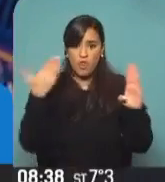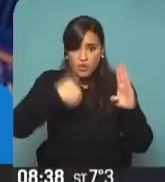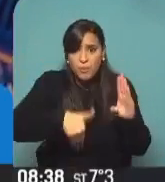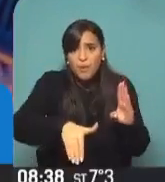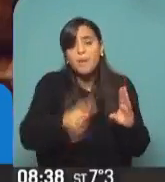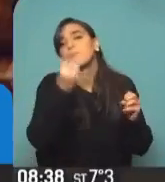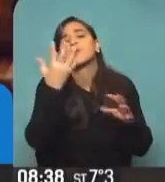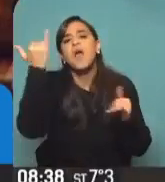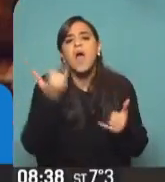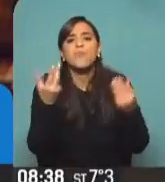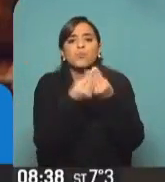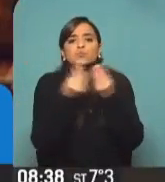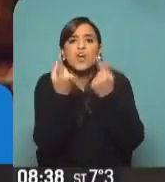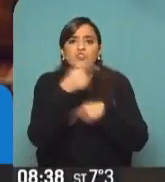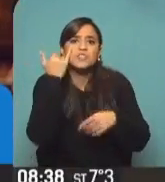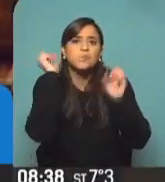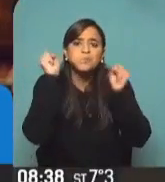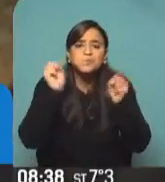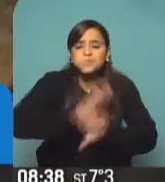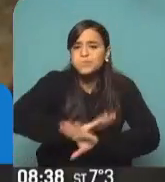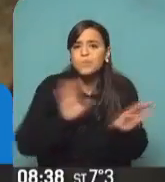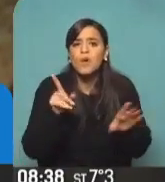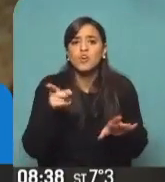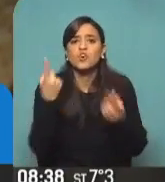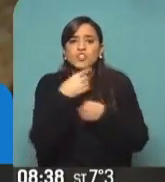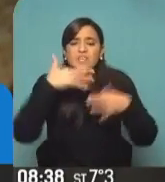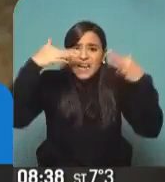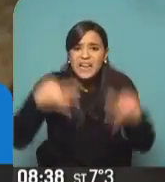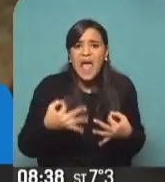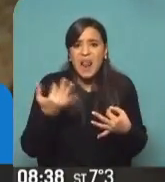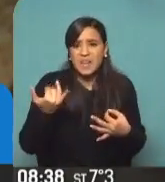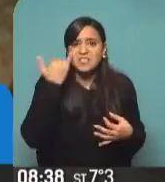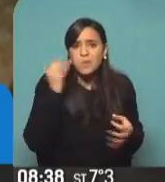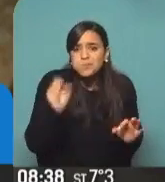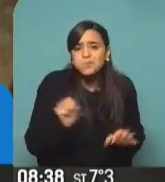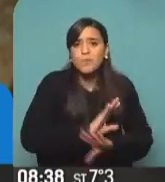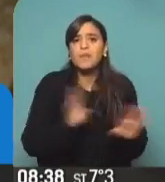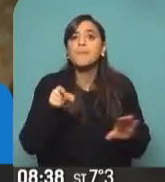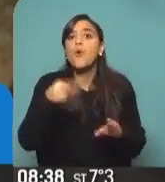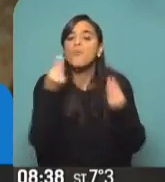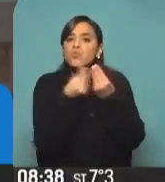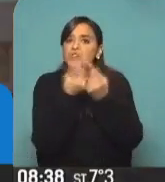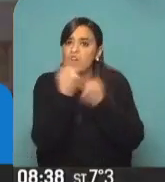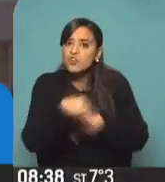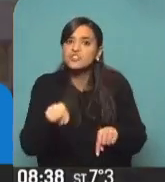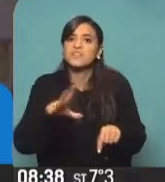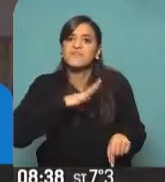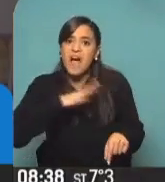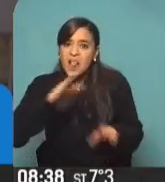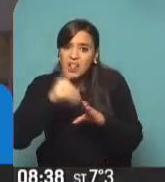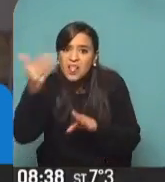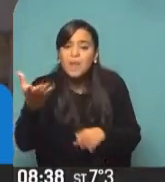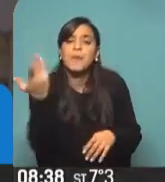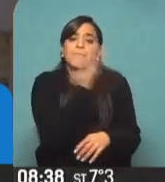hay un montón de cosas hechas muchos hechos reales como dice la gobernadora que nosotros hicimos y muchas cosas que se pueden hacer y otras no y el